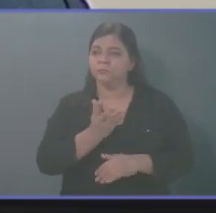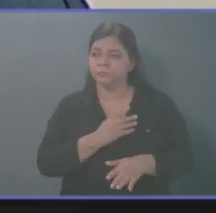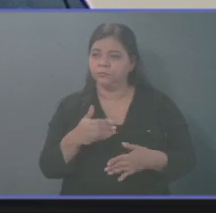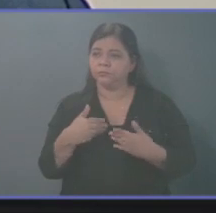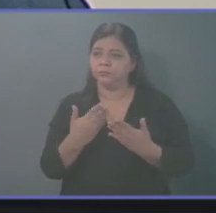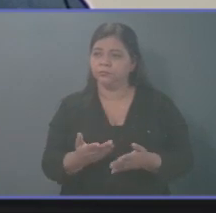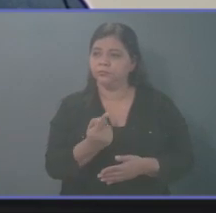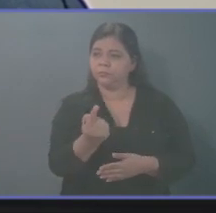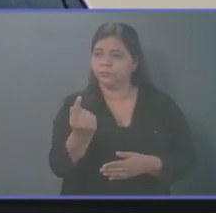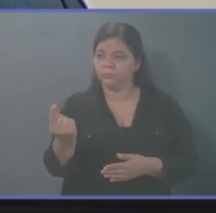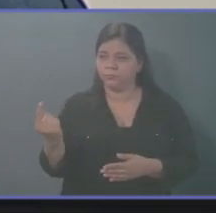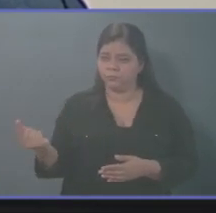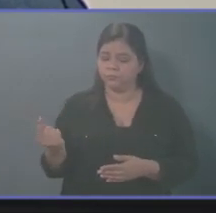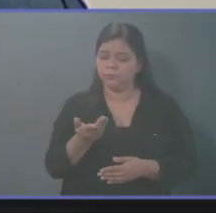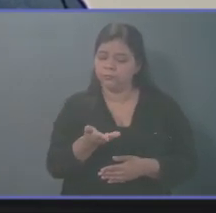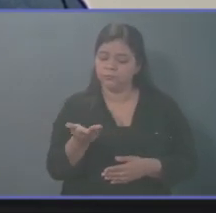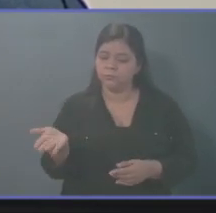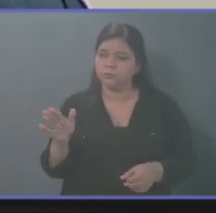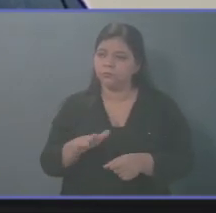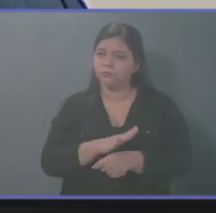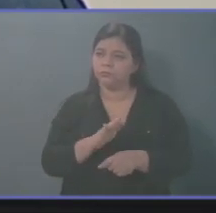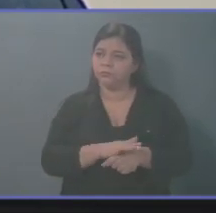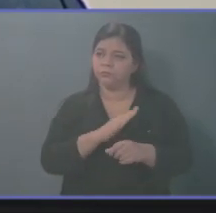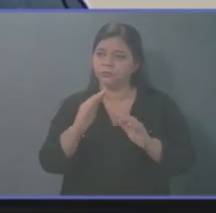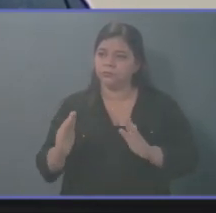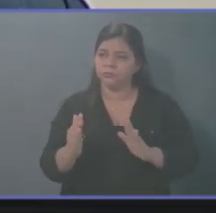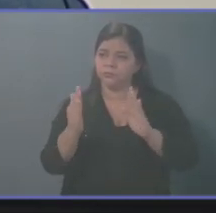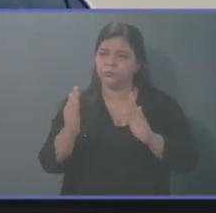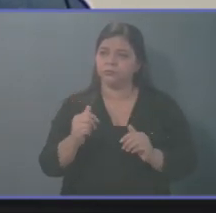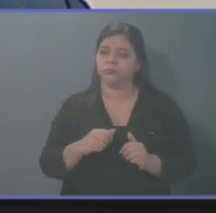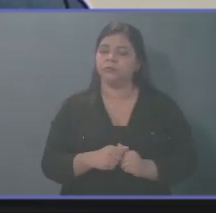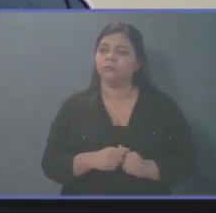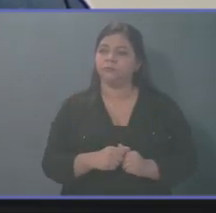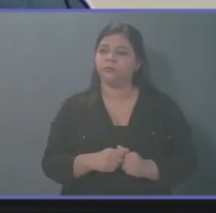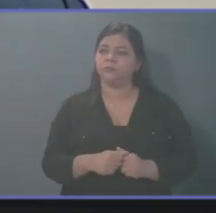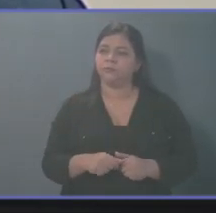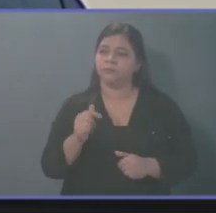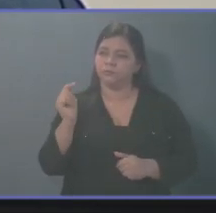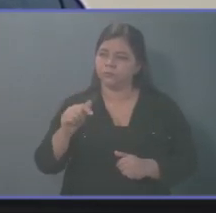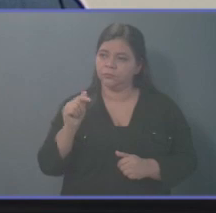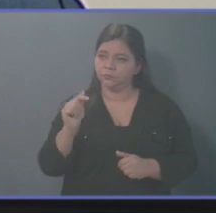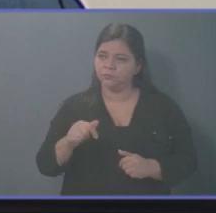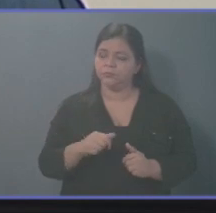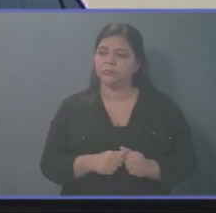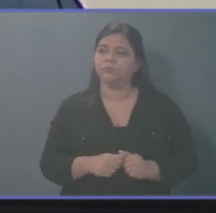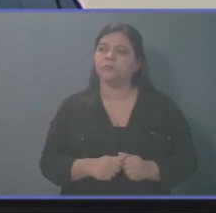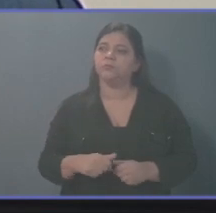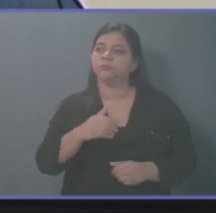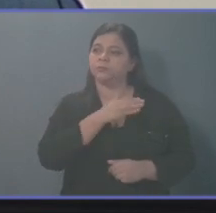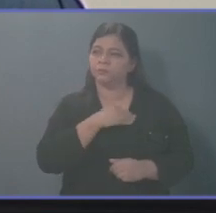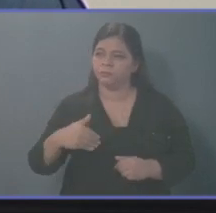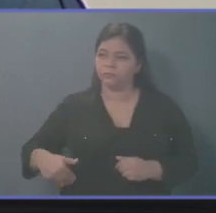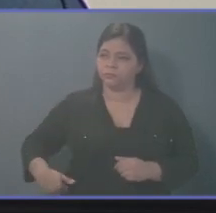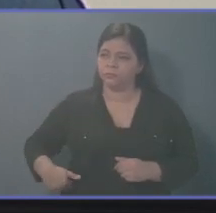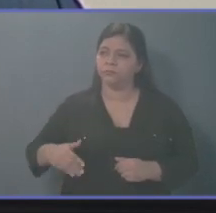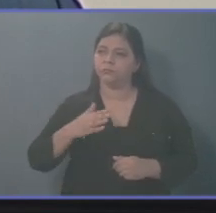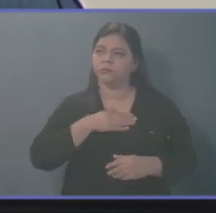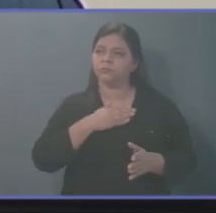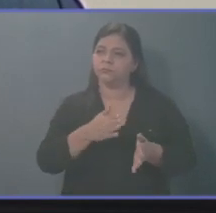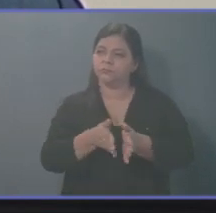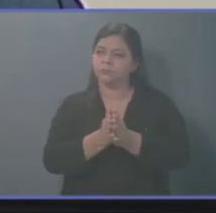la gente las herramientas para enfrentar la crisis. Y por esa razón, presidente, le